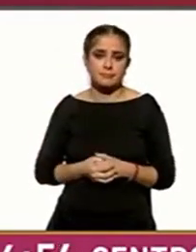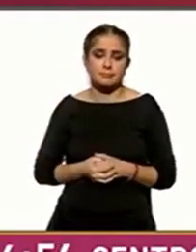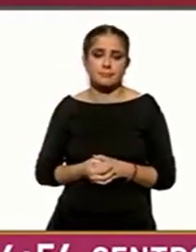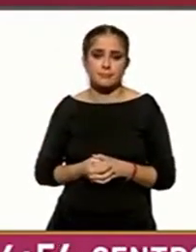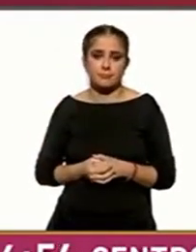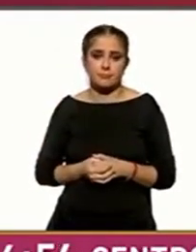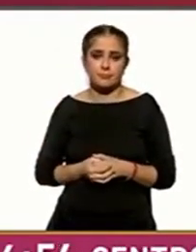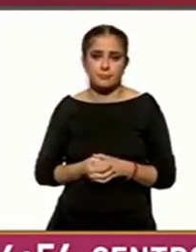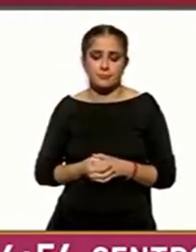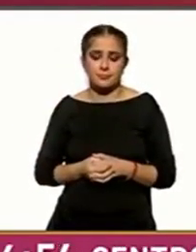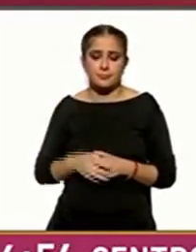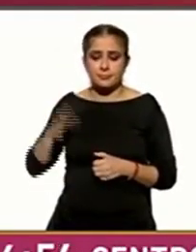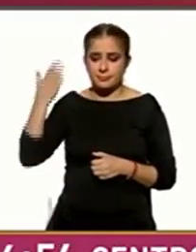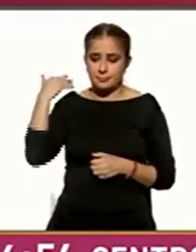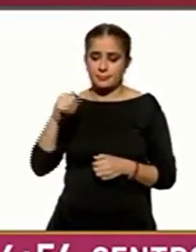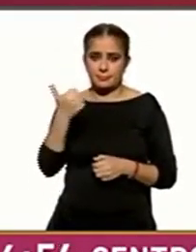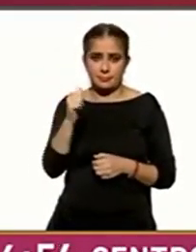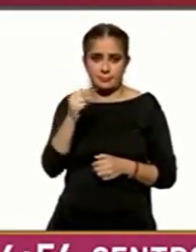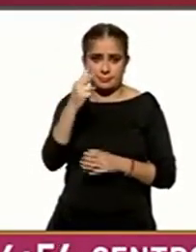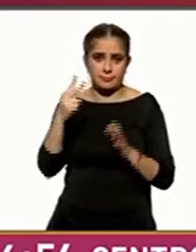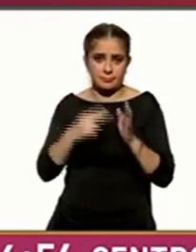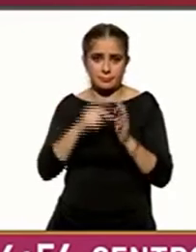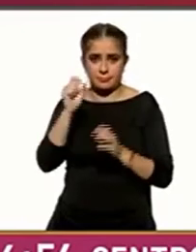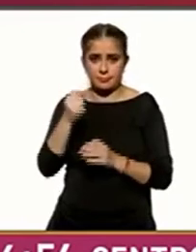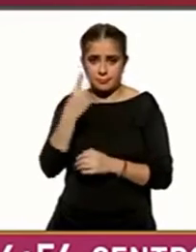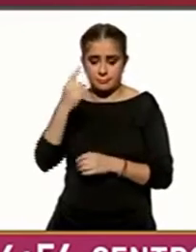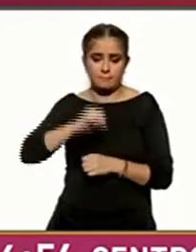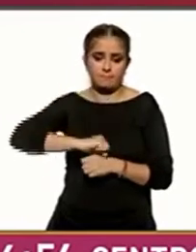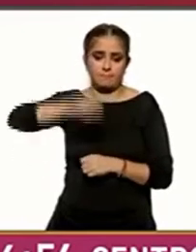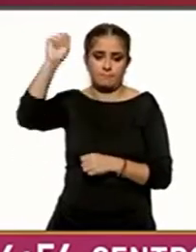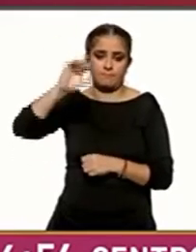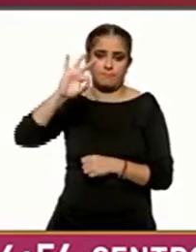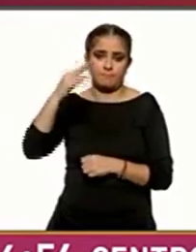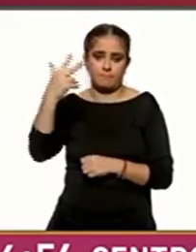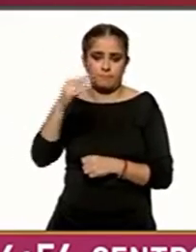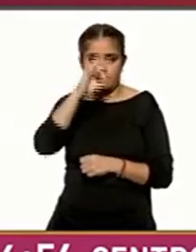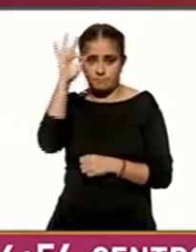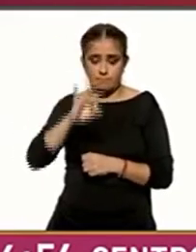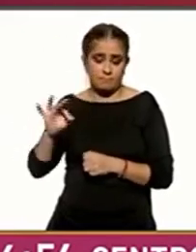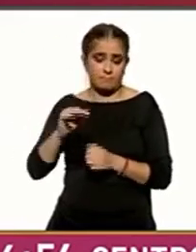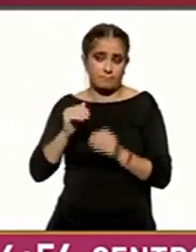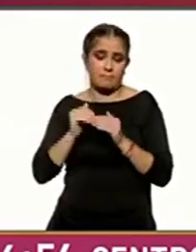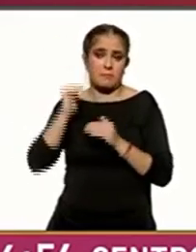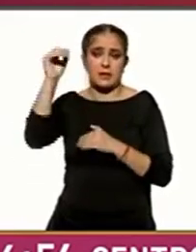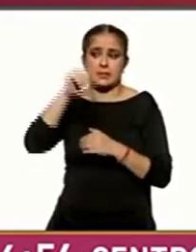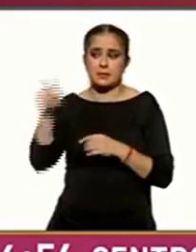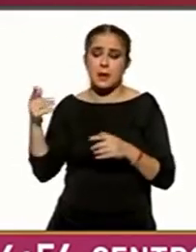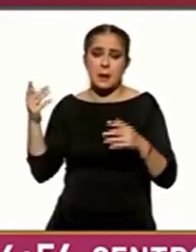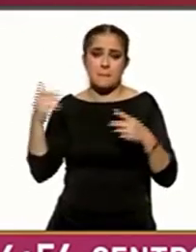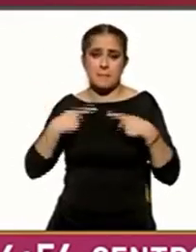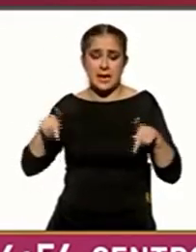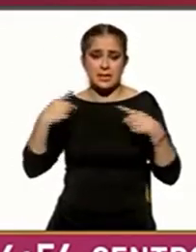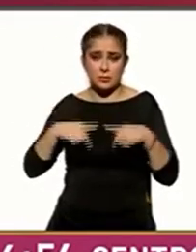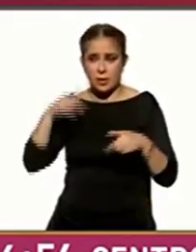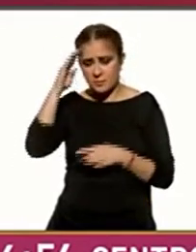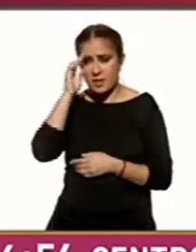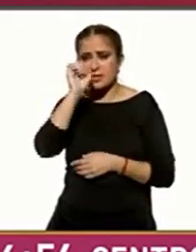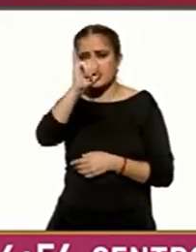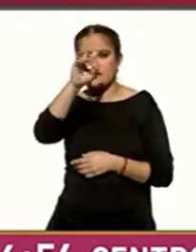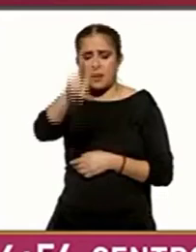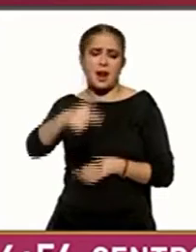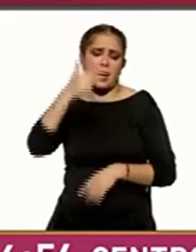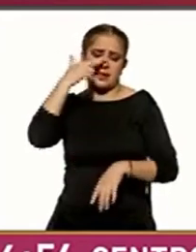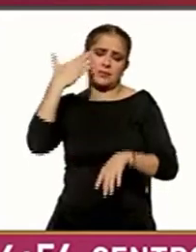mencionaba, en agosto del 21 se dispara a 48%, casi la mitad de la población asume que sí es un tema